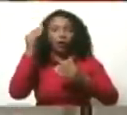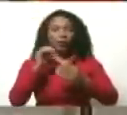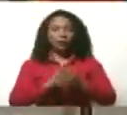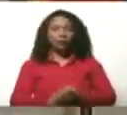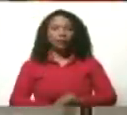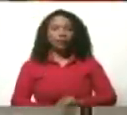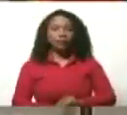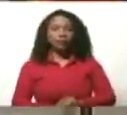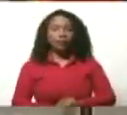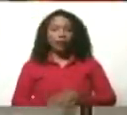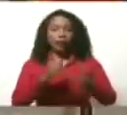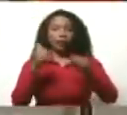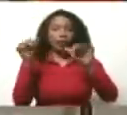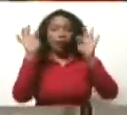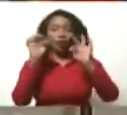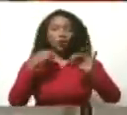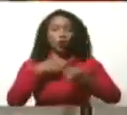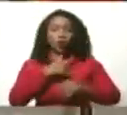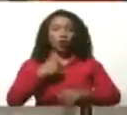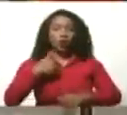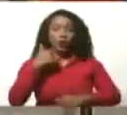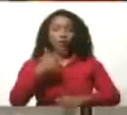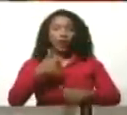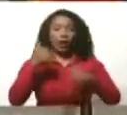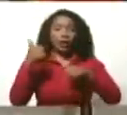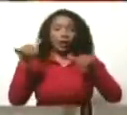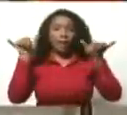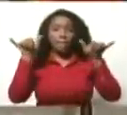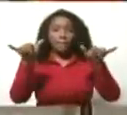sentido, quiero destacar que